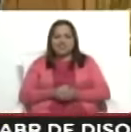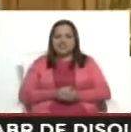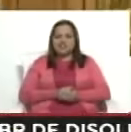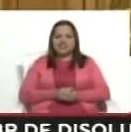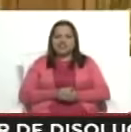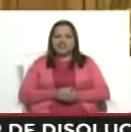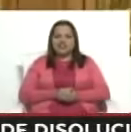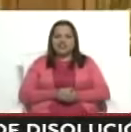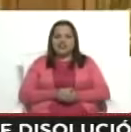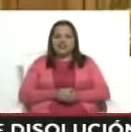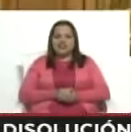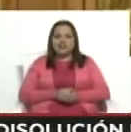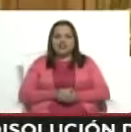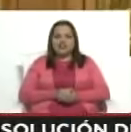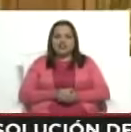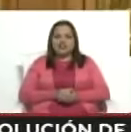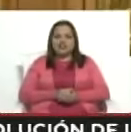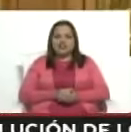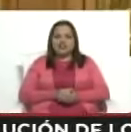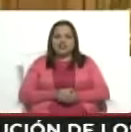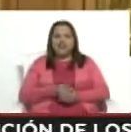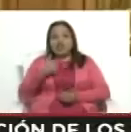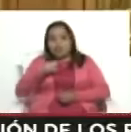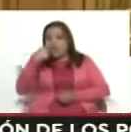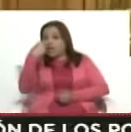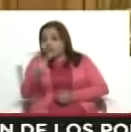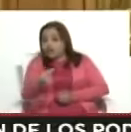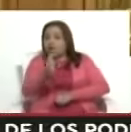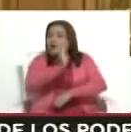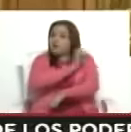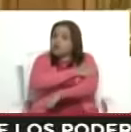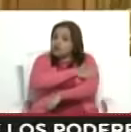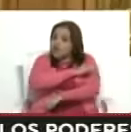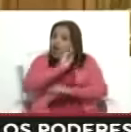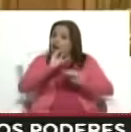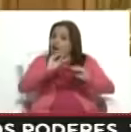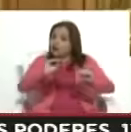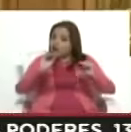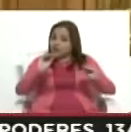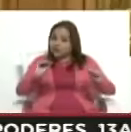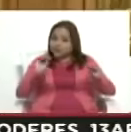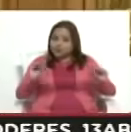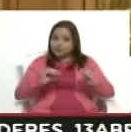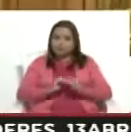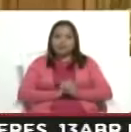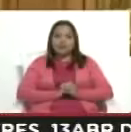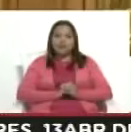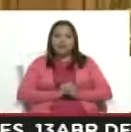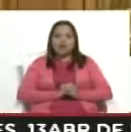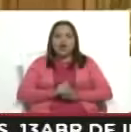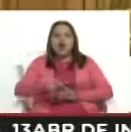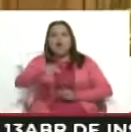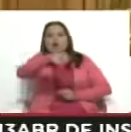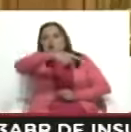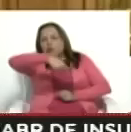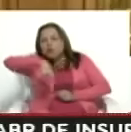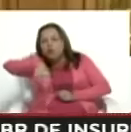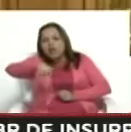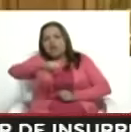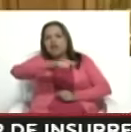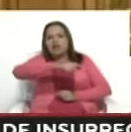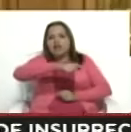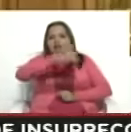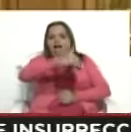Es que van por la otra ruta. Y se lo voy a decir, señores de la oposición. Cada vez que ustedes se